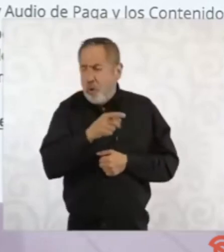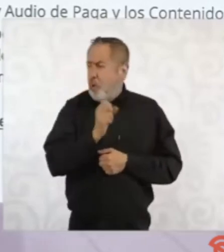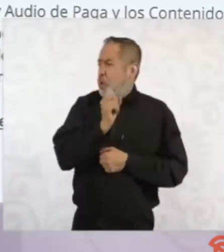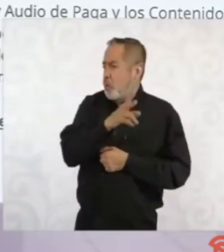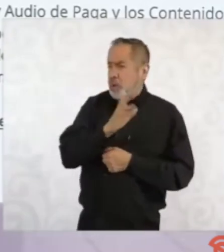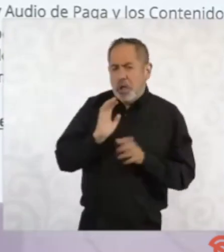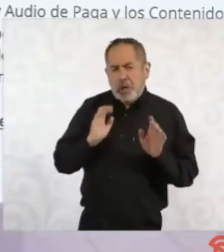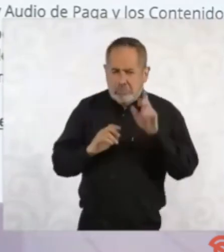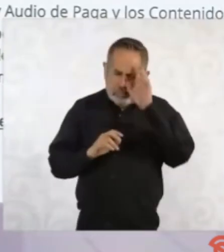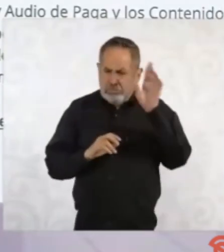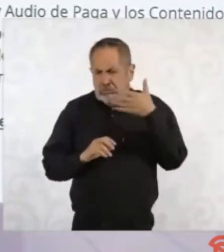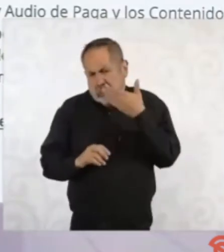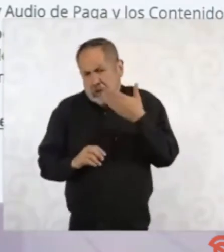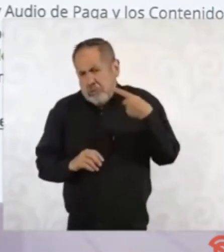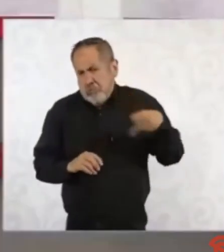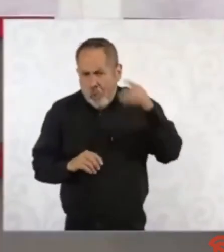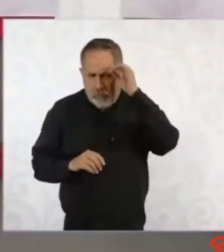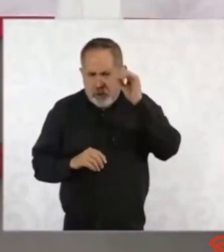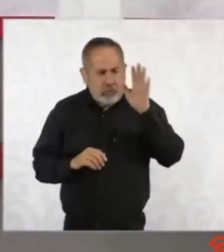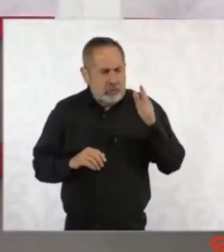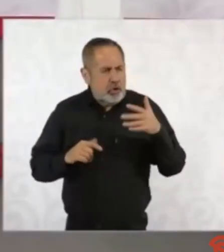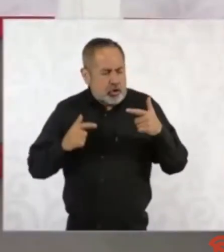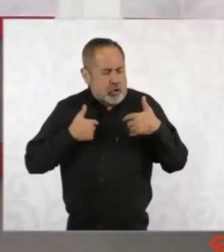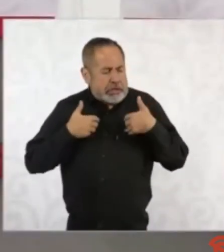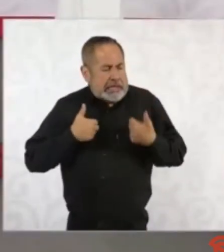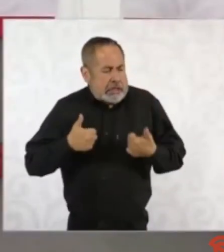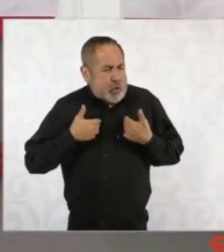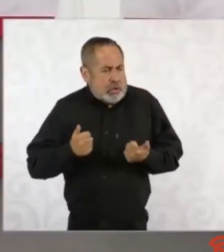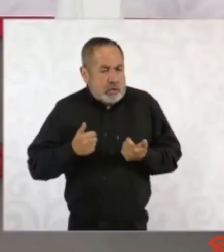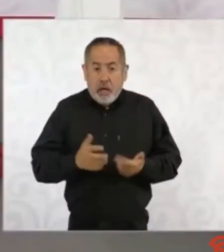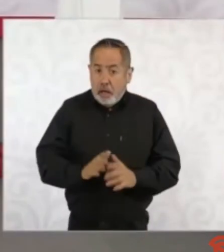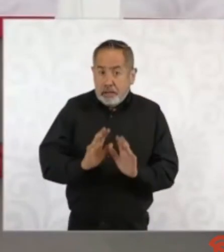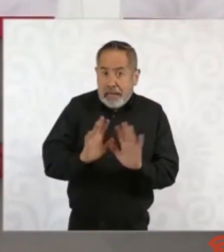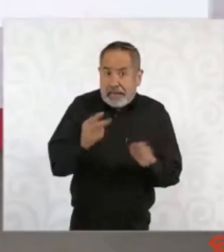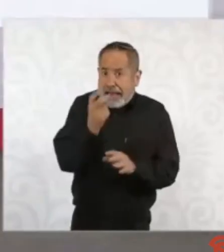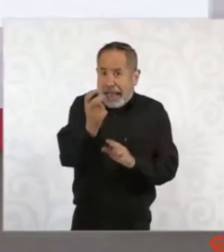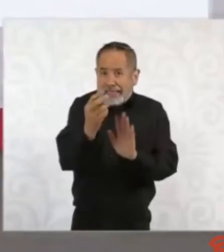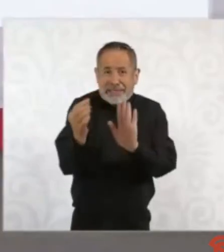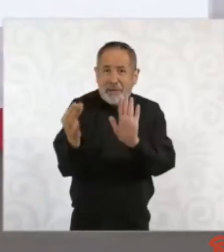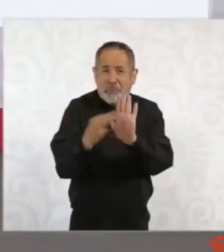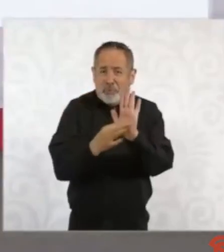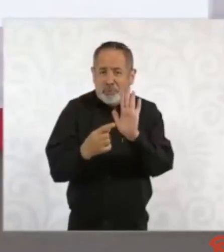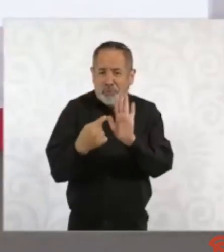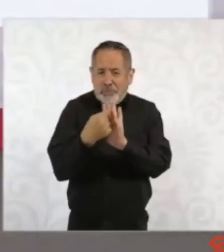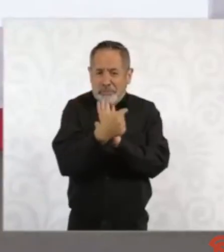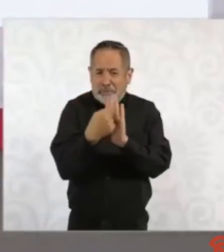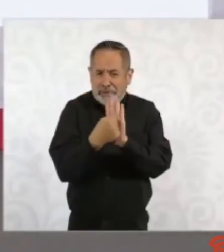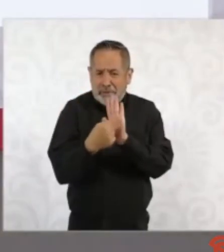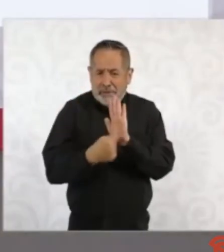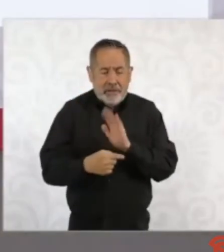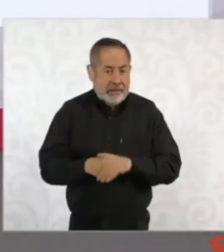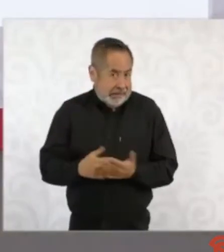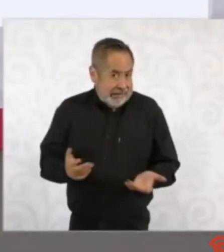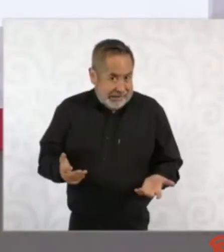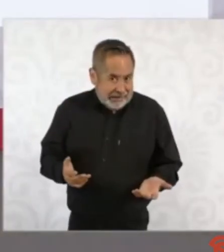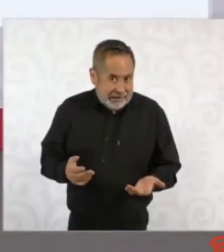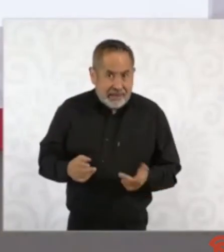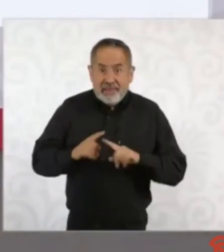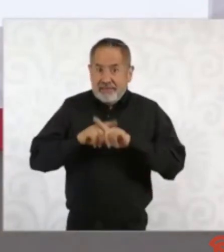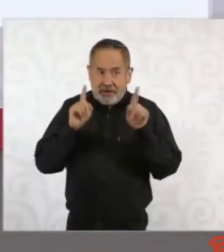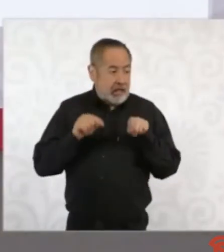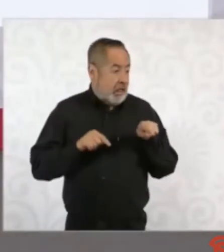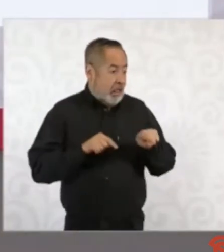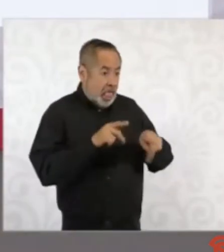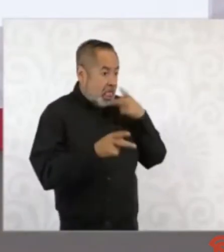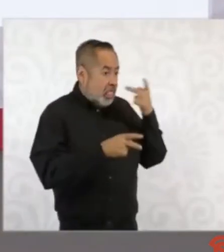las opiniones de quien conduce. De eso tratan los lineamientos. Esto está muy alejado